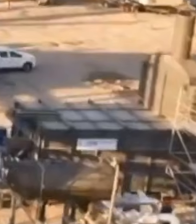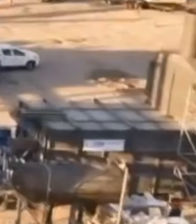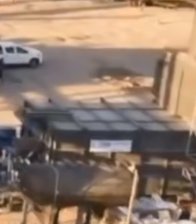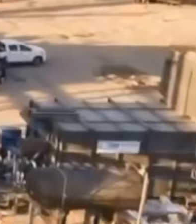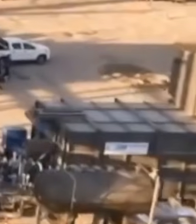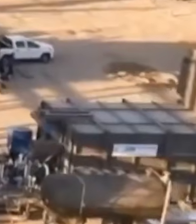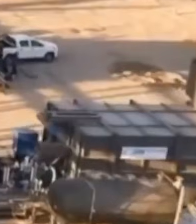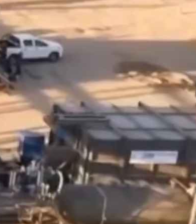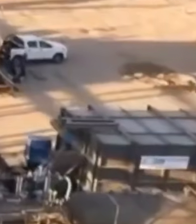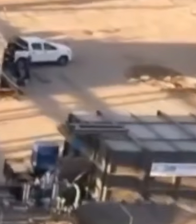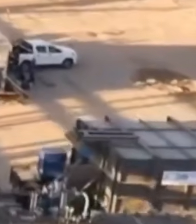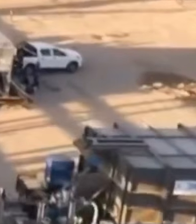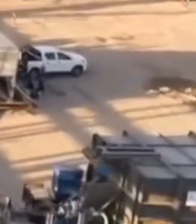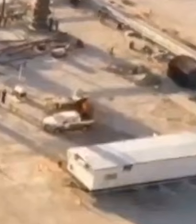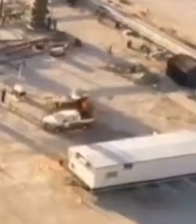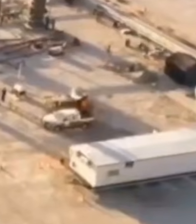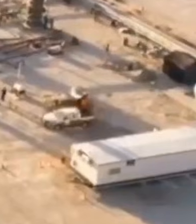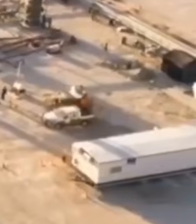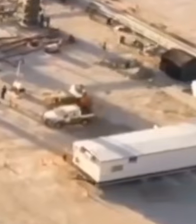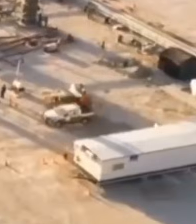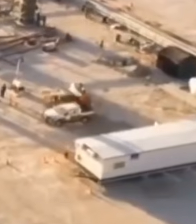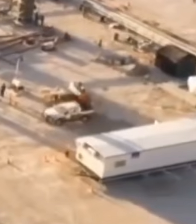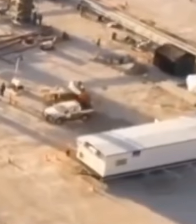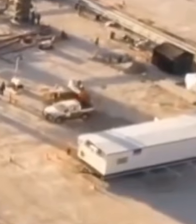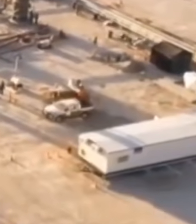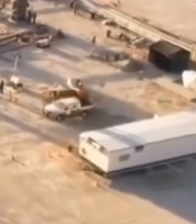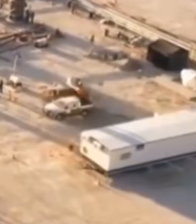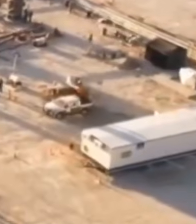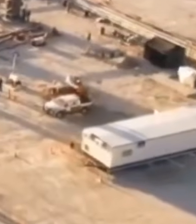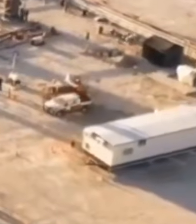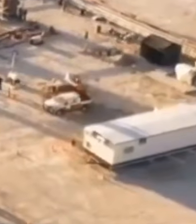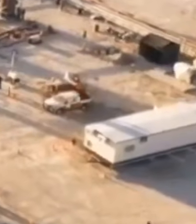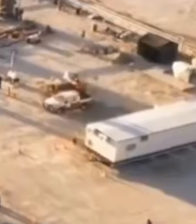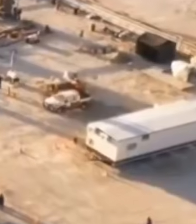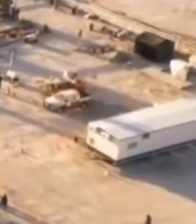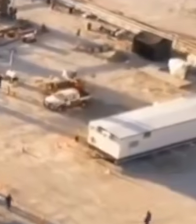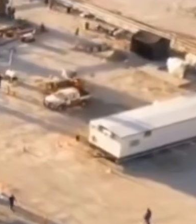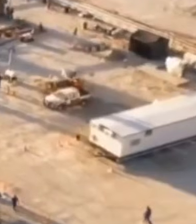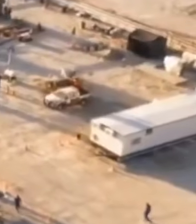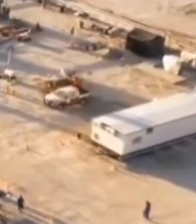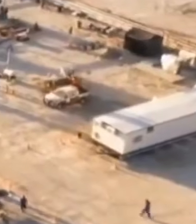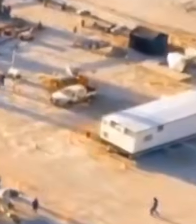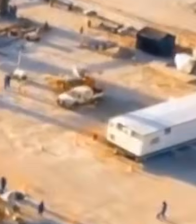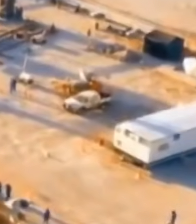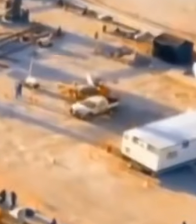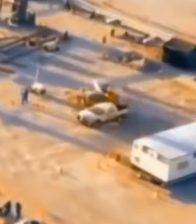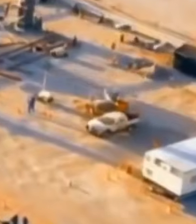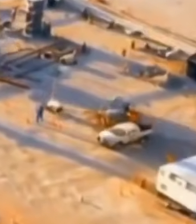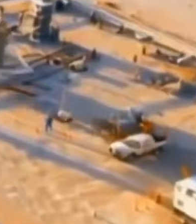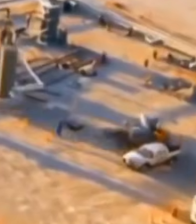No, pero ahí apenas está en construcción. A mí me enseñaron fotos donde ya estaba terminada.